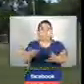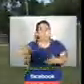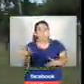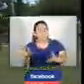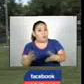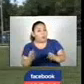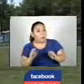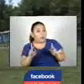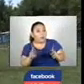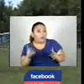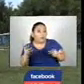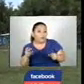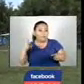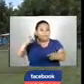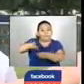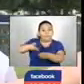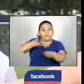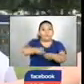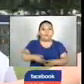oportunidades en ligas profesionales.